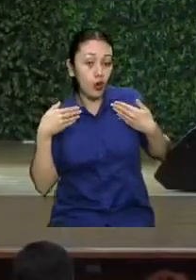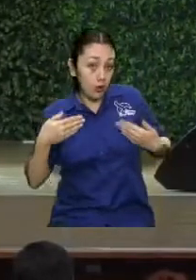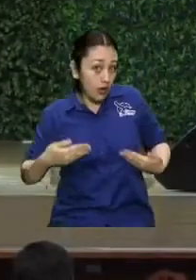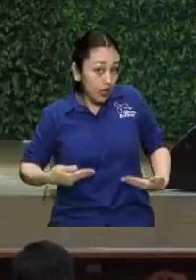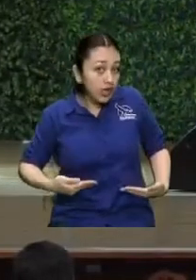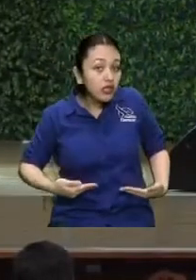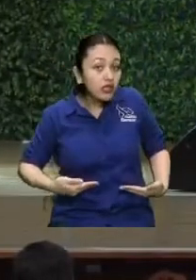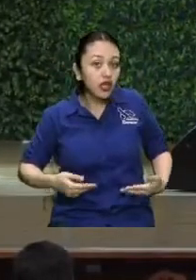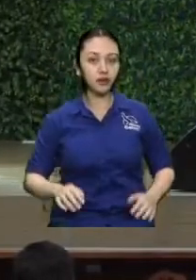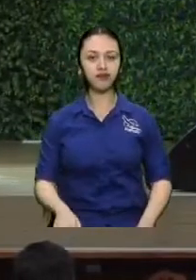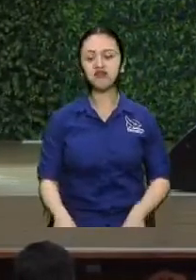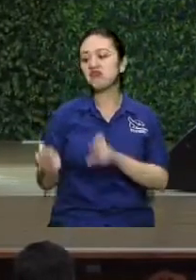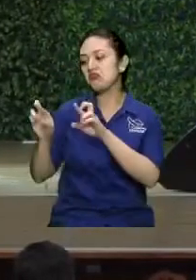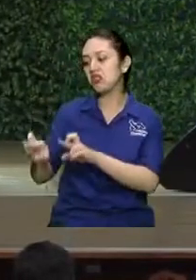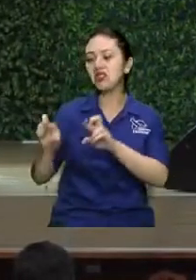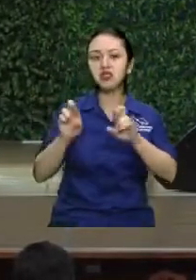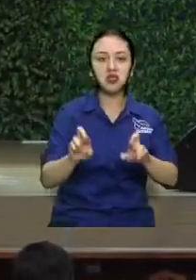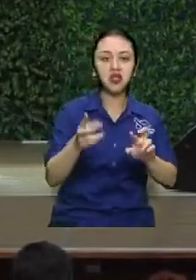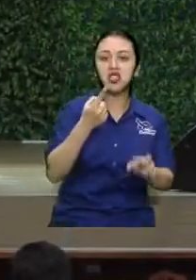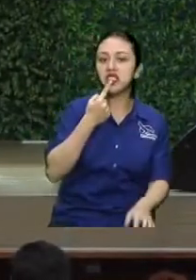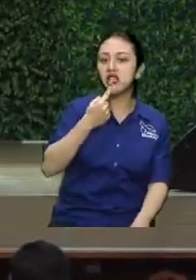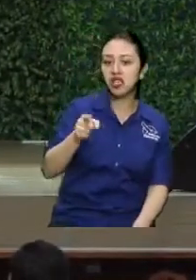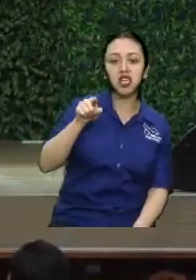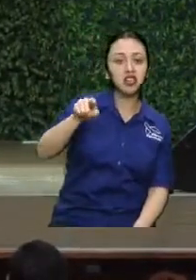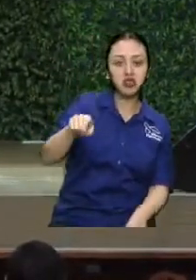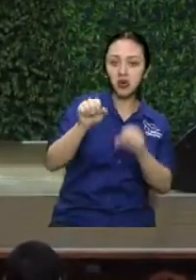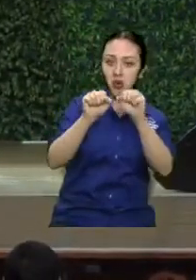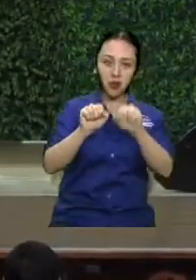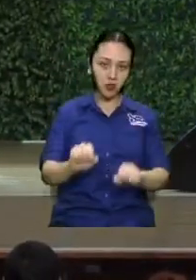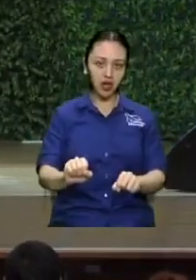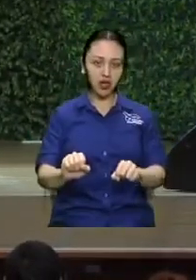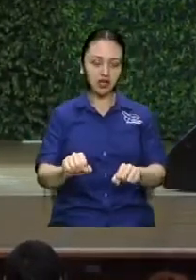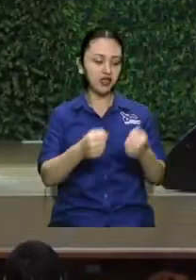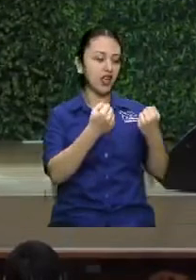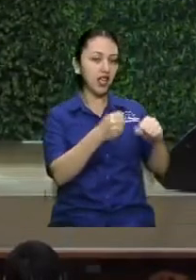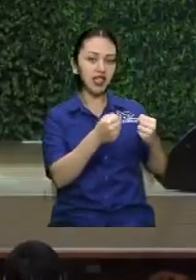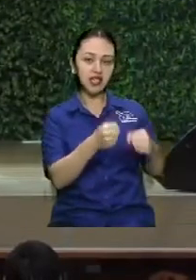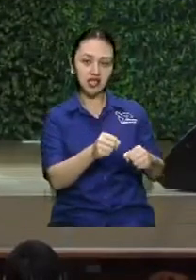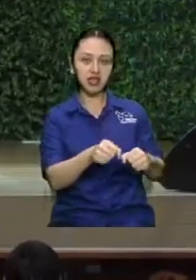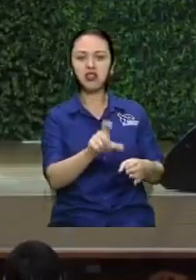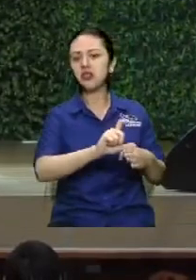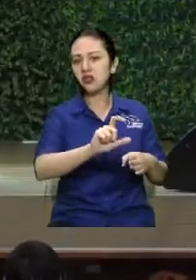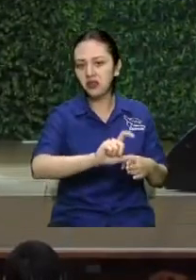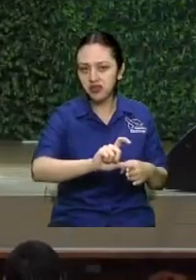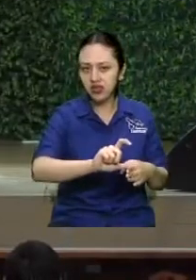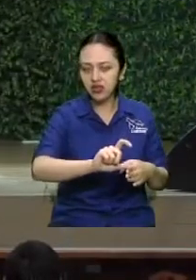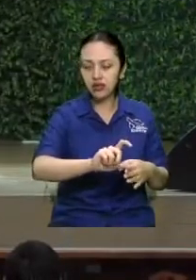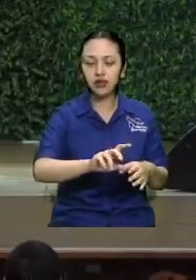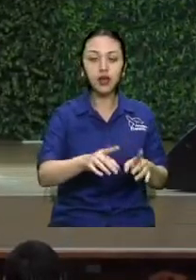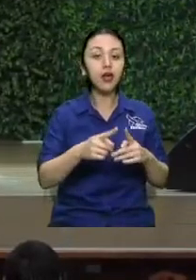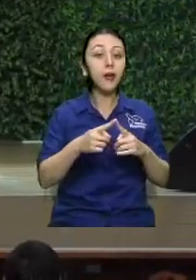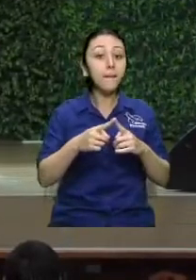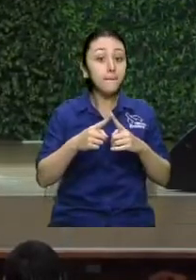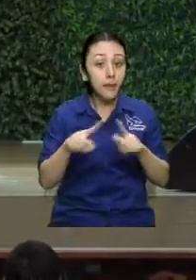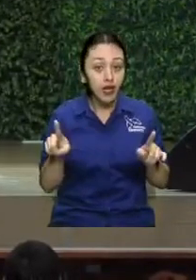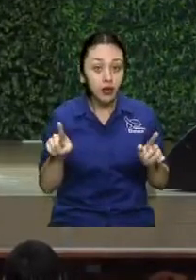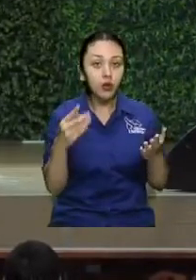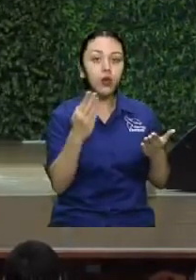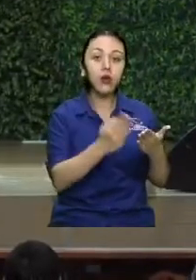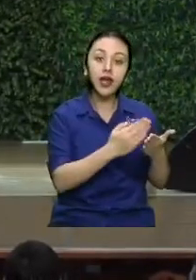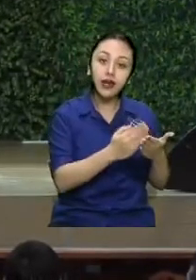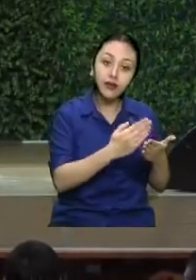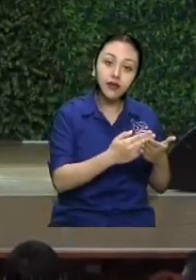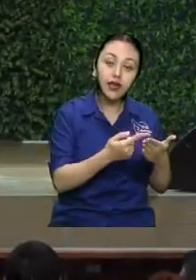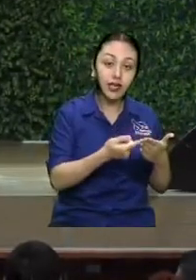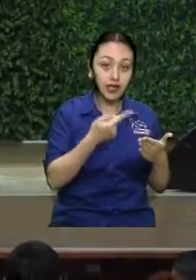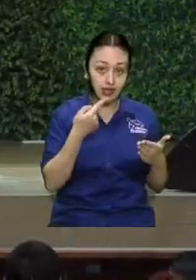tú puedes llegar a hacer esto y lo otro y millonario y toda la cuestión. Pero la Biblia dice, digamos